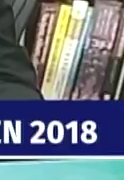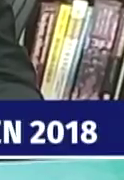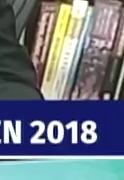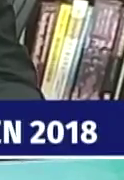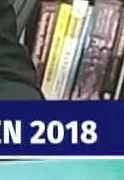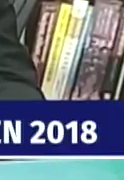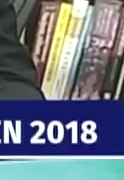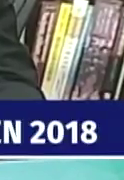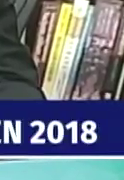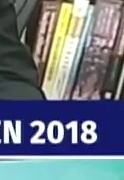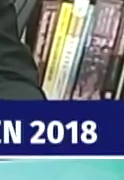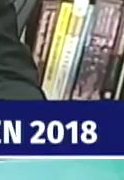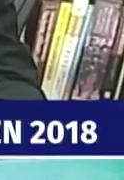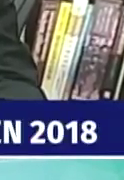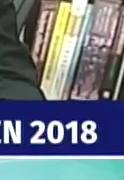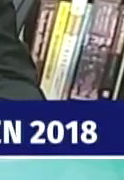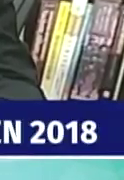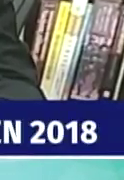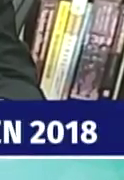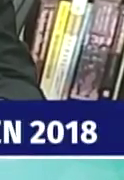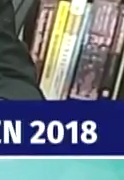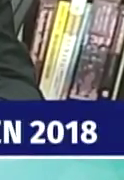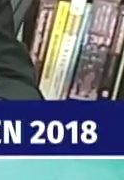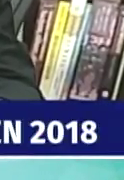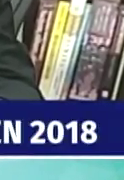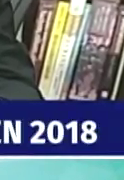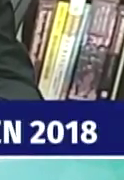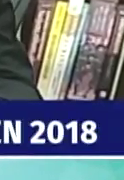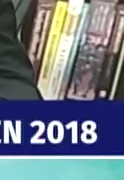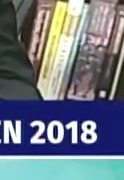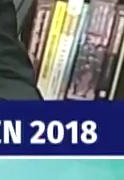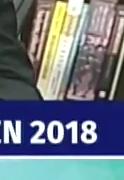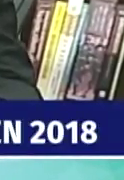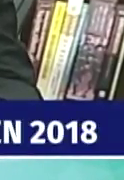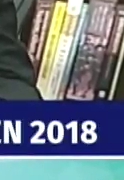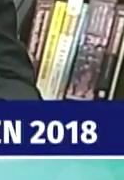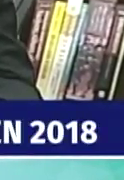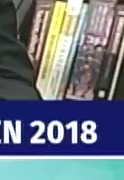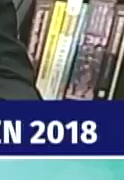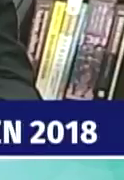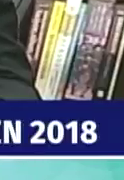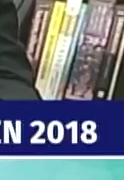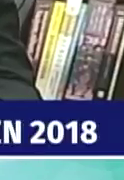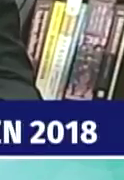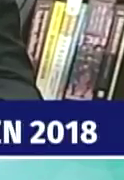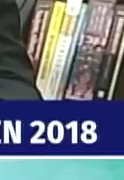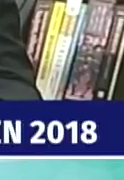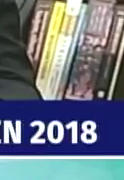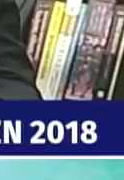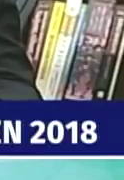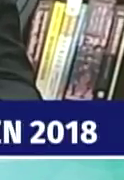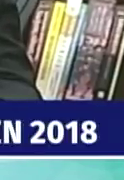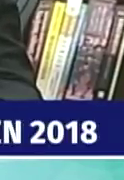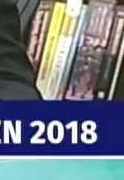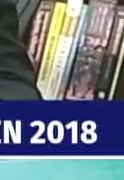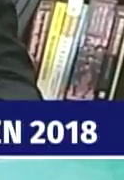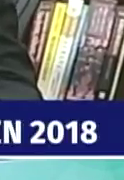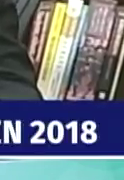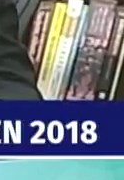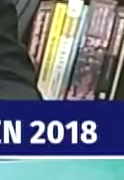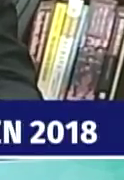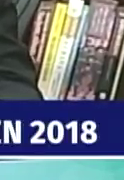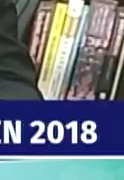tenemos hacia el futuro con el libro. El libro de papel es un libro que ya está entrando en